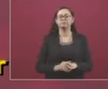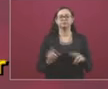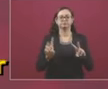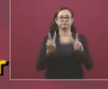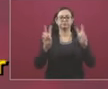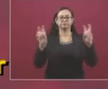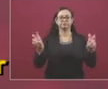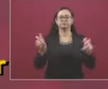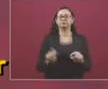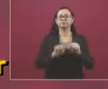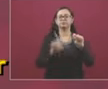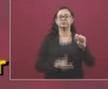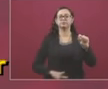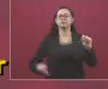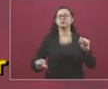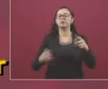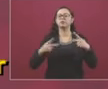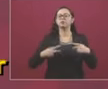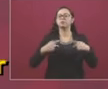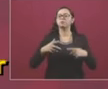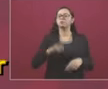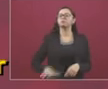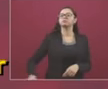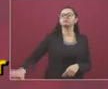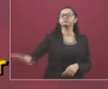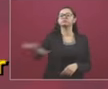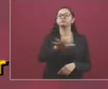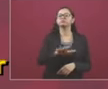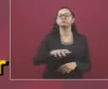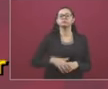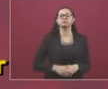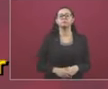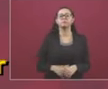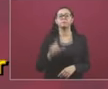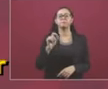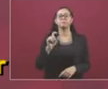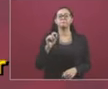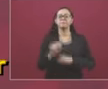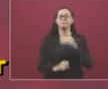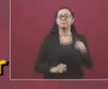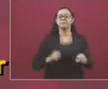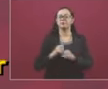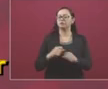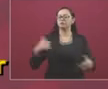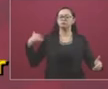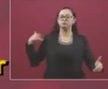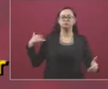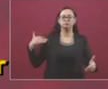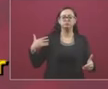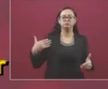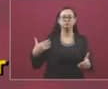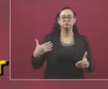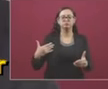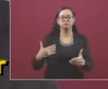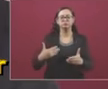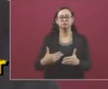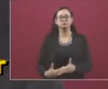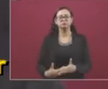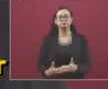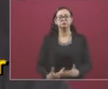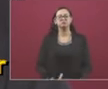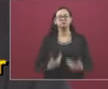pueblo de mexico a lo largo de más de 20 años he declarado